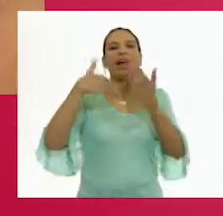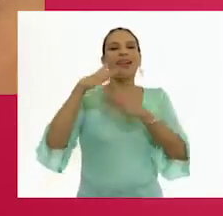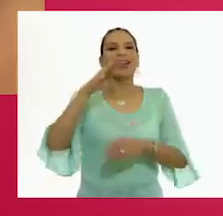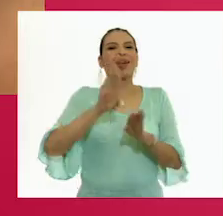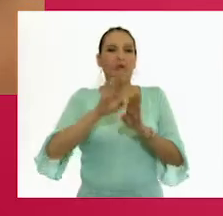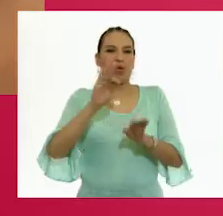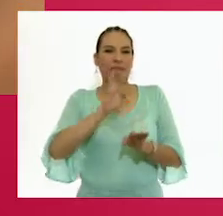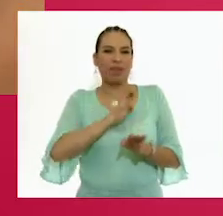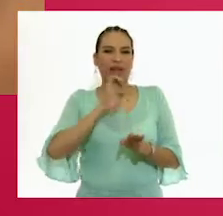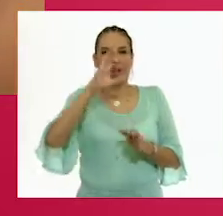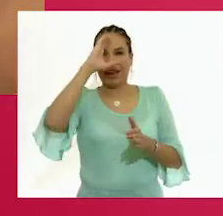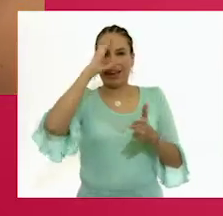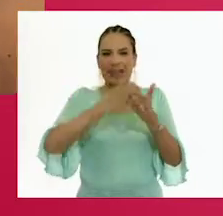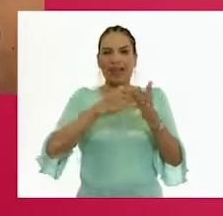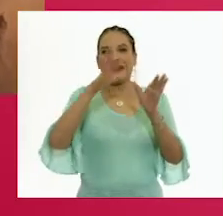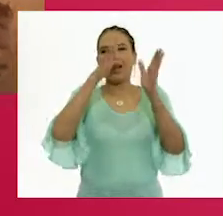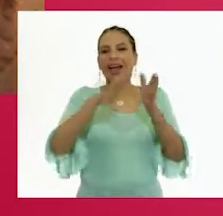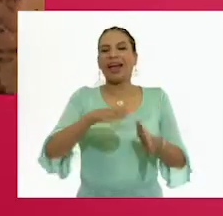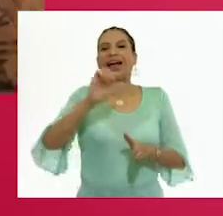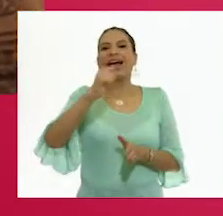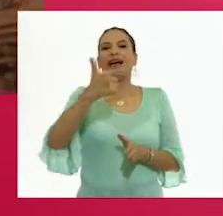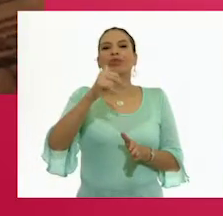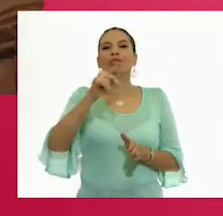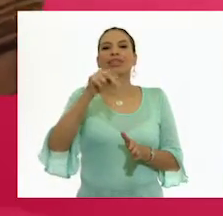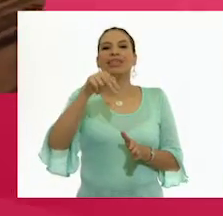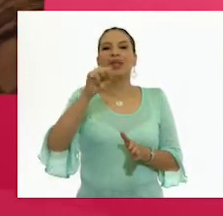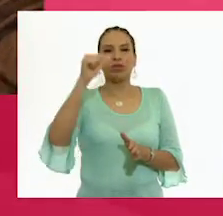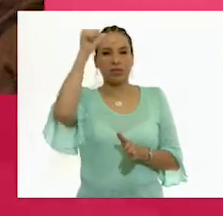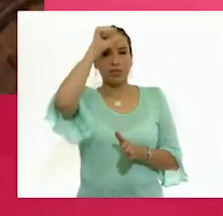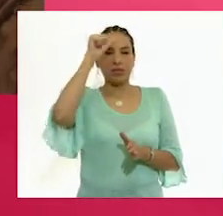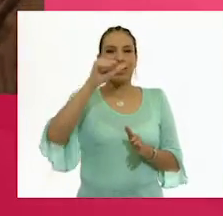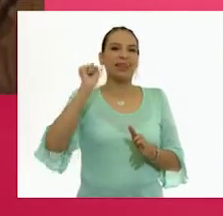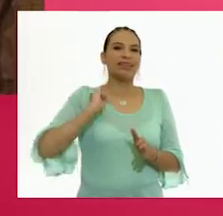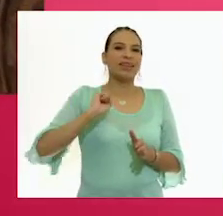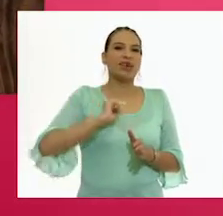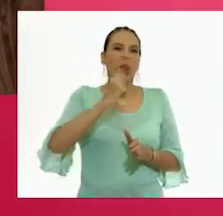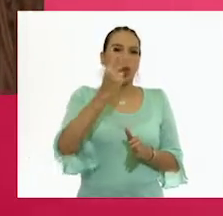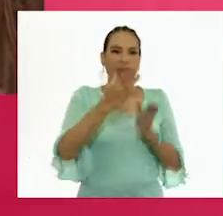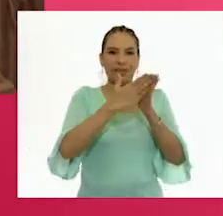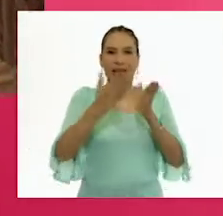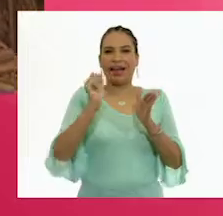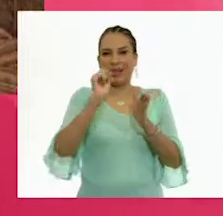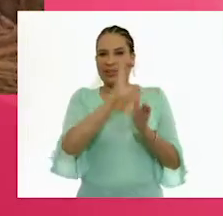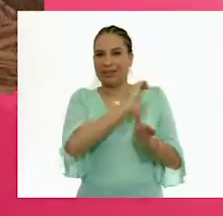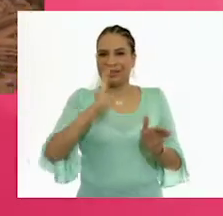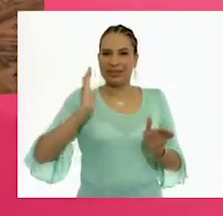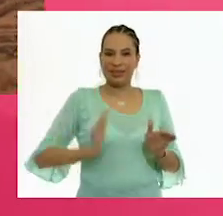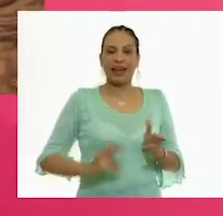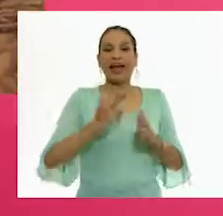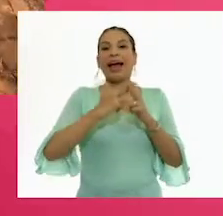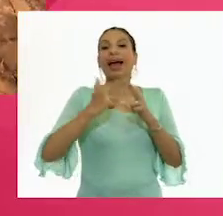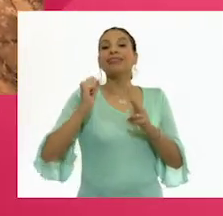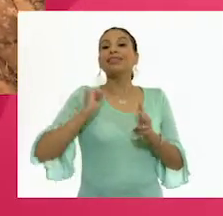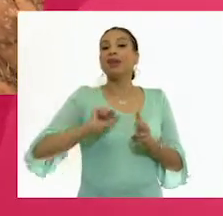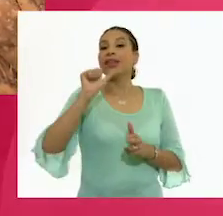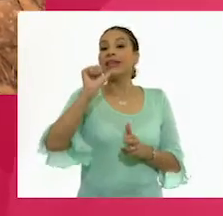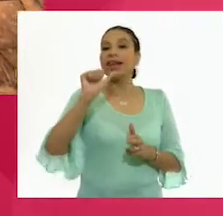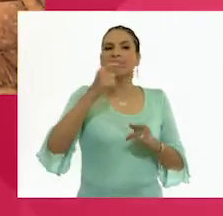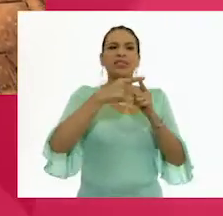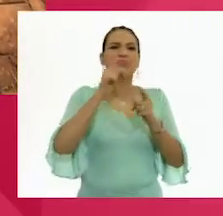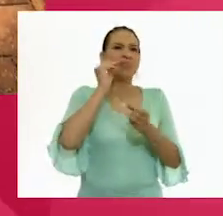son de la Orden de los Agustinos y que se dice que van desde el siglo II de la era cristiana hasta el siglo XVI. Aparecen